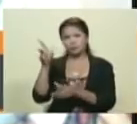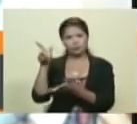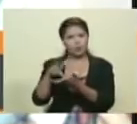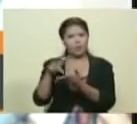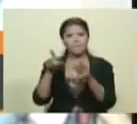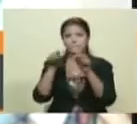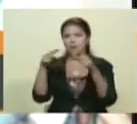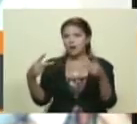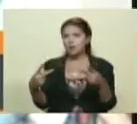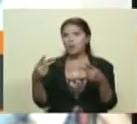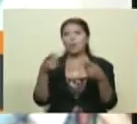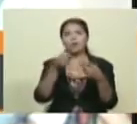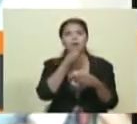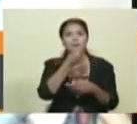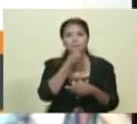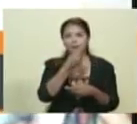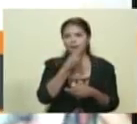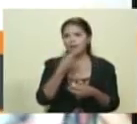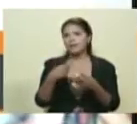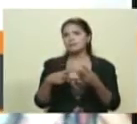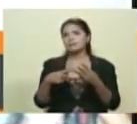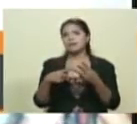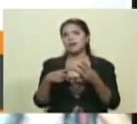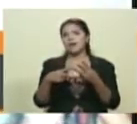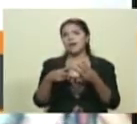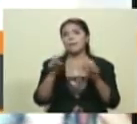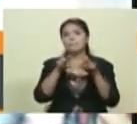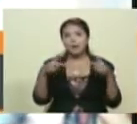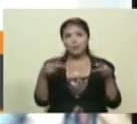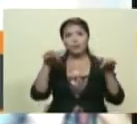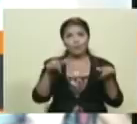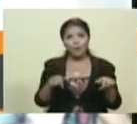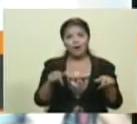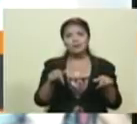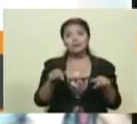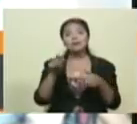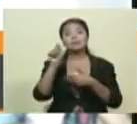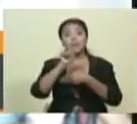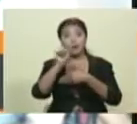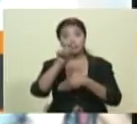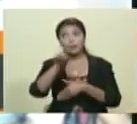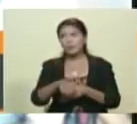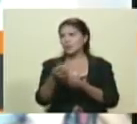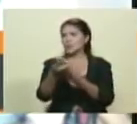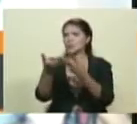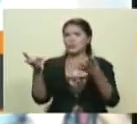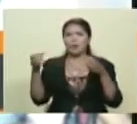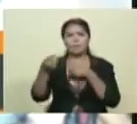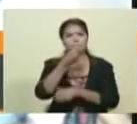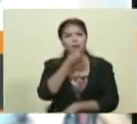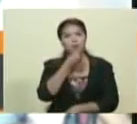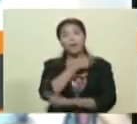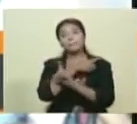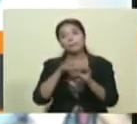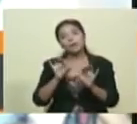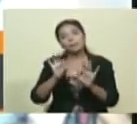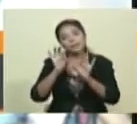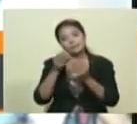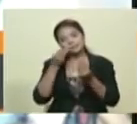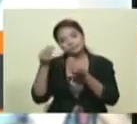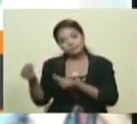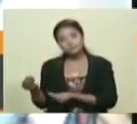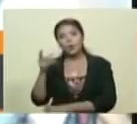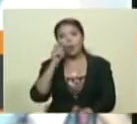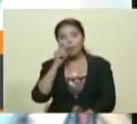Prensa Latina, tenemos un... periódicos acá, Telesur, un buen número de periodistas, pero le colocamos al